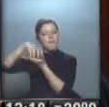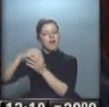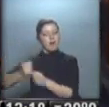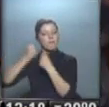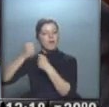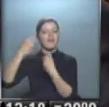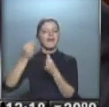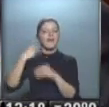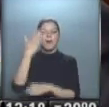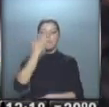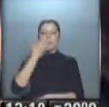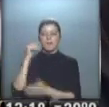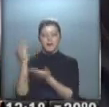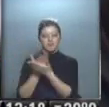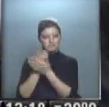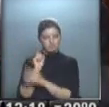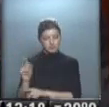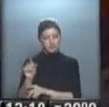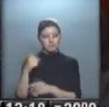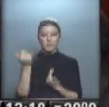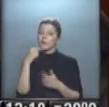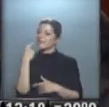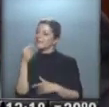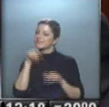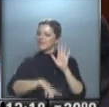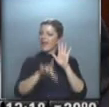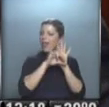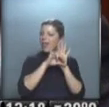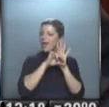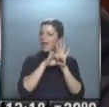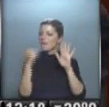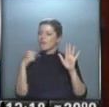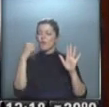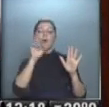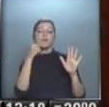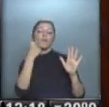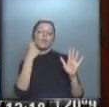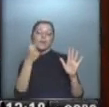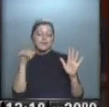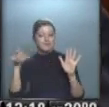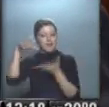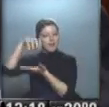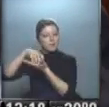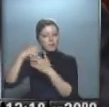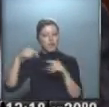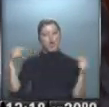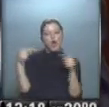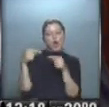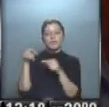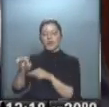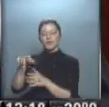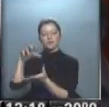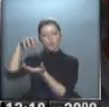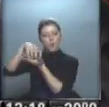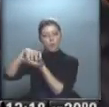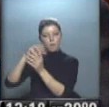decir con claridad, no es una ley como quieren decir, o como dicen, o como quieren hacer creer, hecha a medida del Grupo Clarín bajo ningún punto de vista. Se